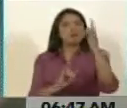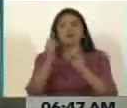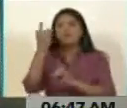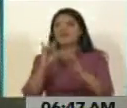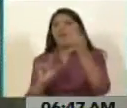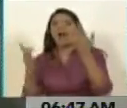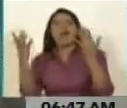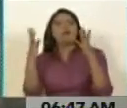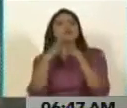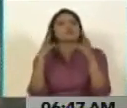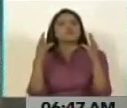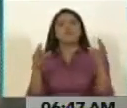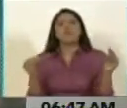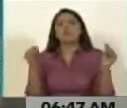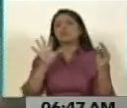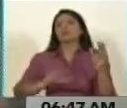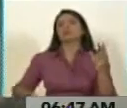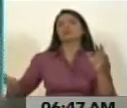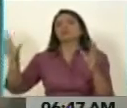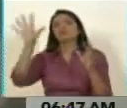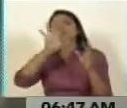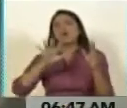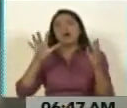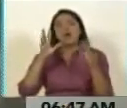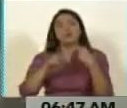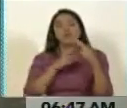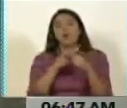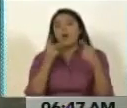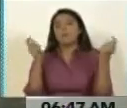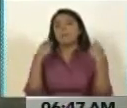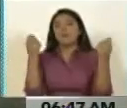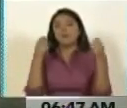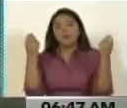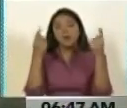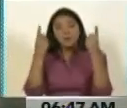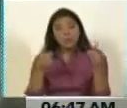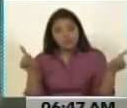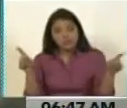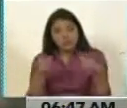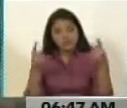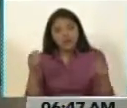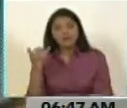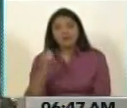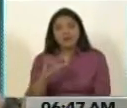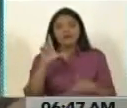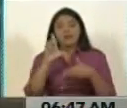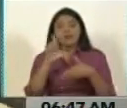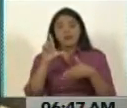universo de circuitos y el universo de promoción y producción musical que hay en